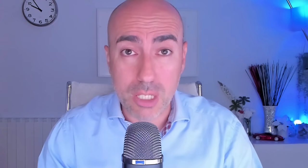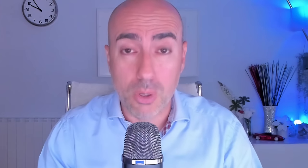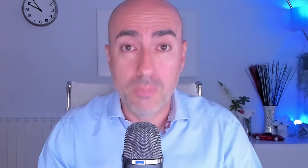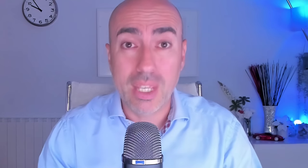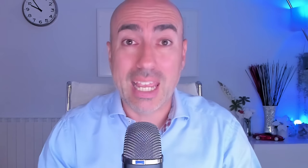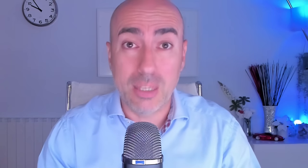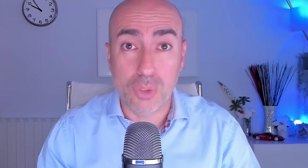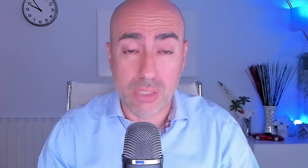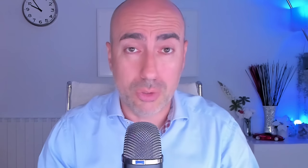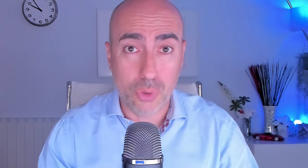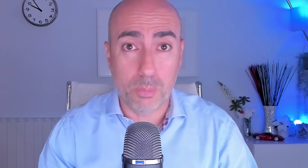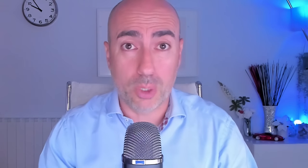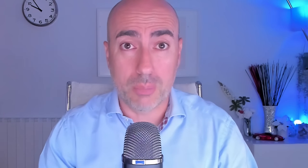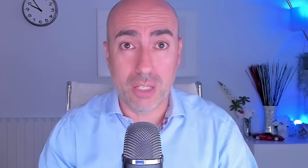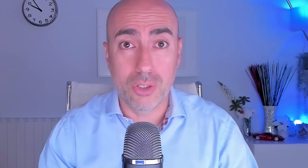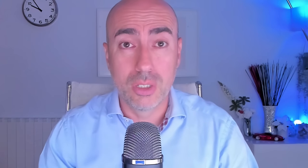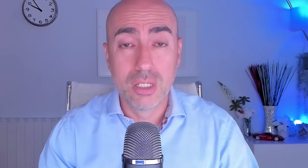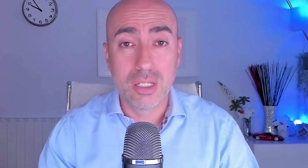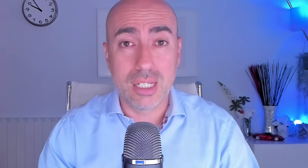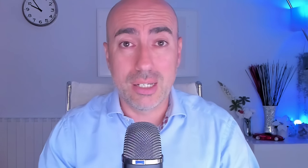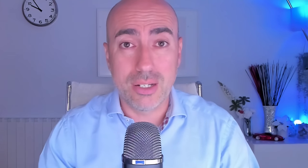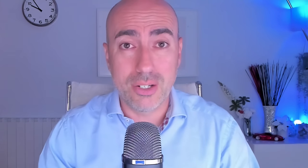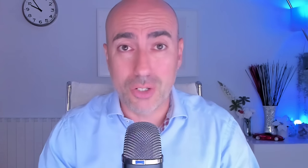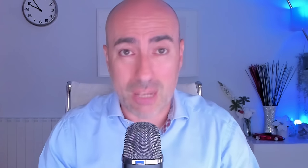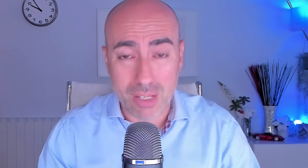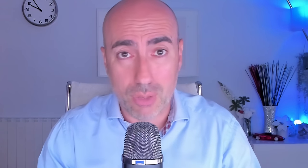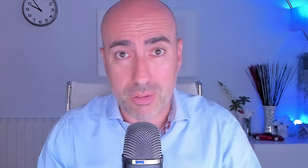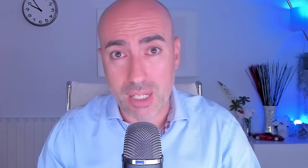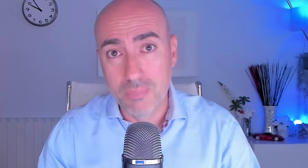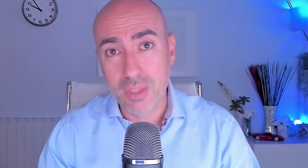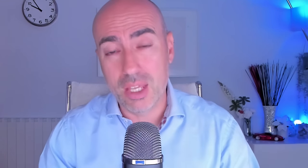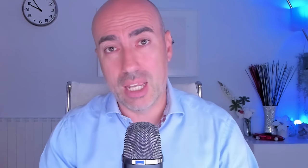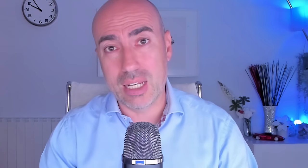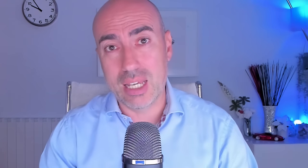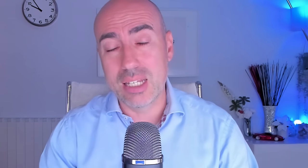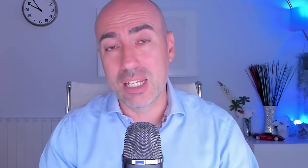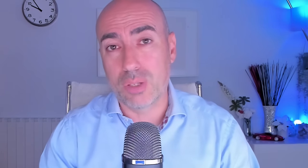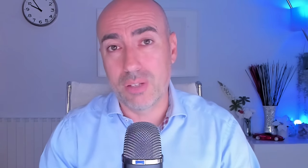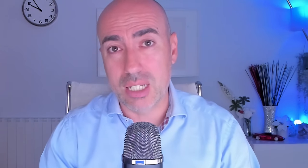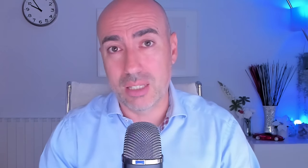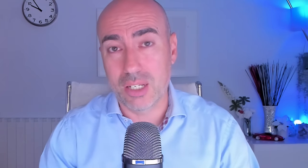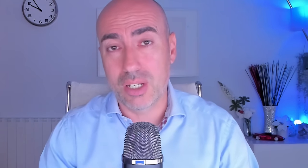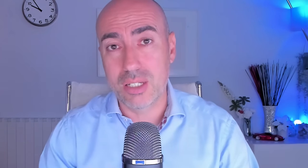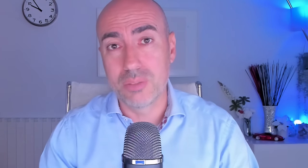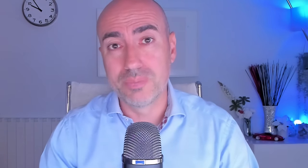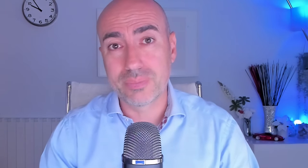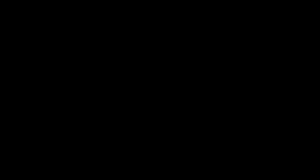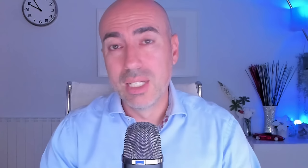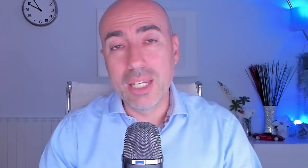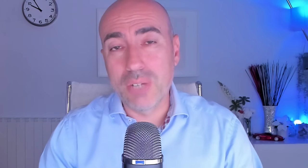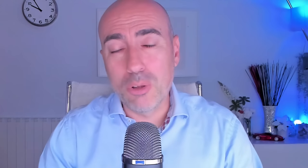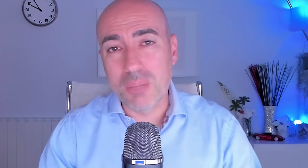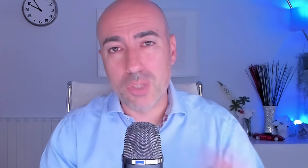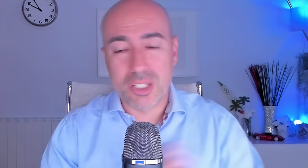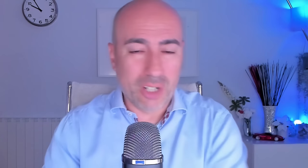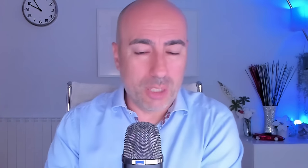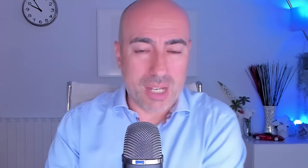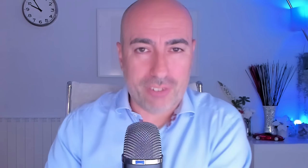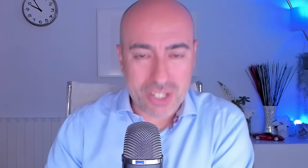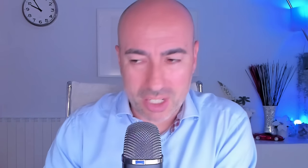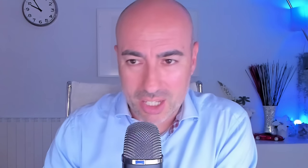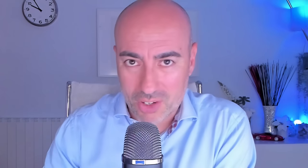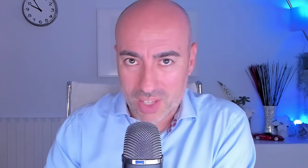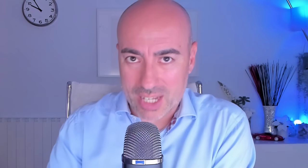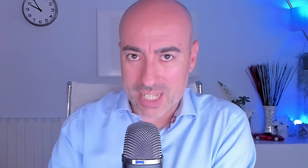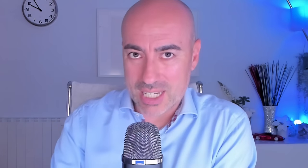hacer lo mismo y que ha demostrado con su comportamiento no saberlo hacer en en situaciones anteriores no y una última cuestión una